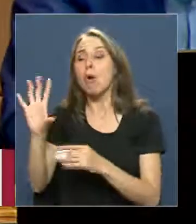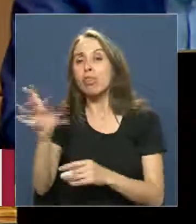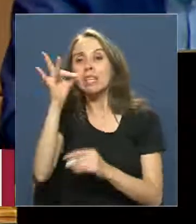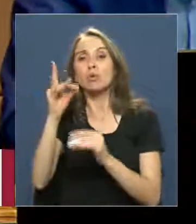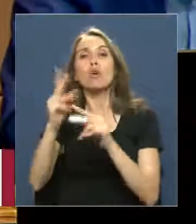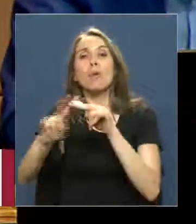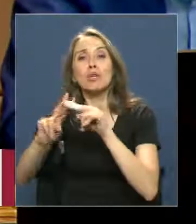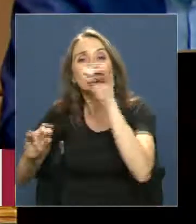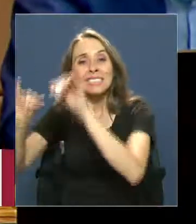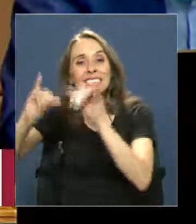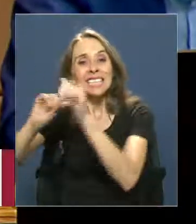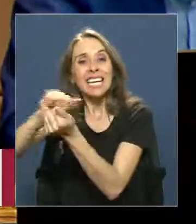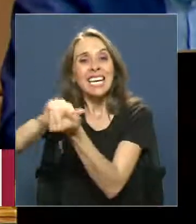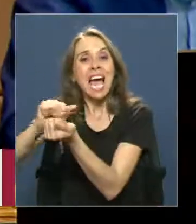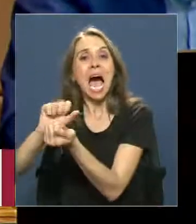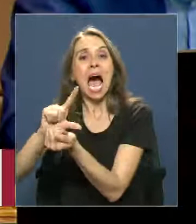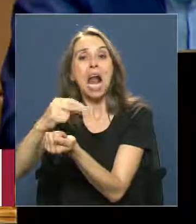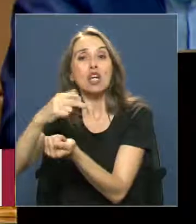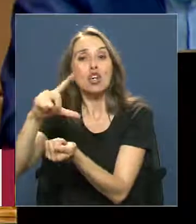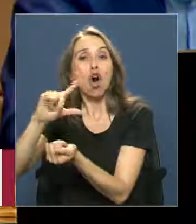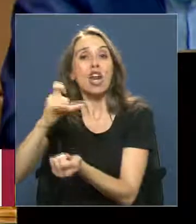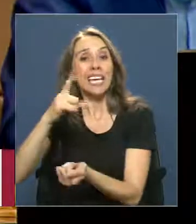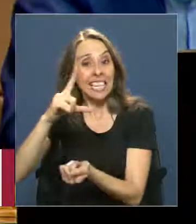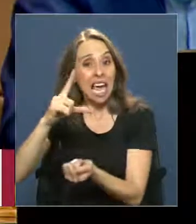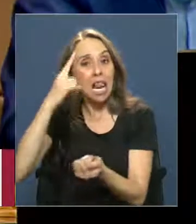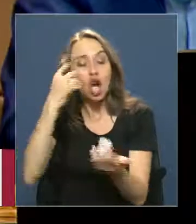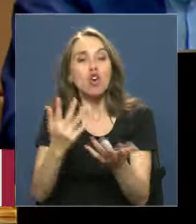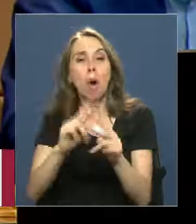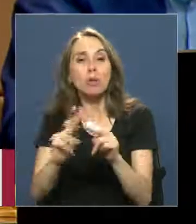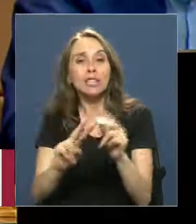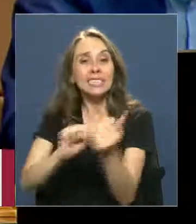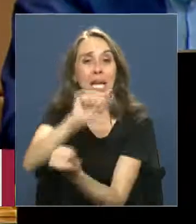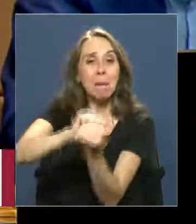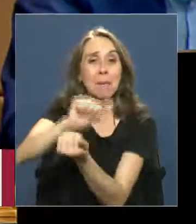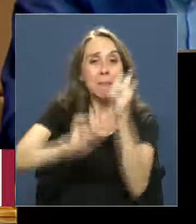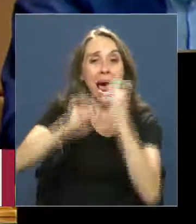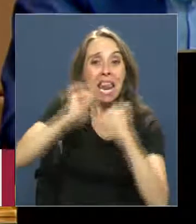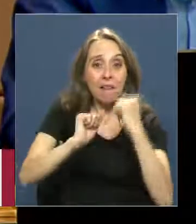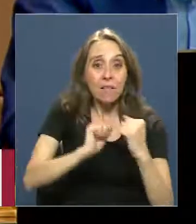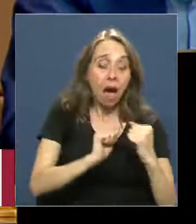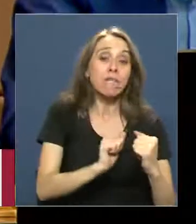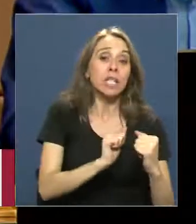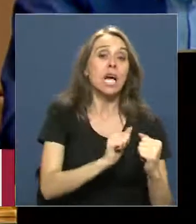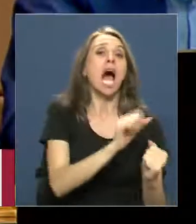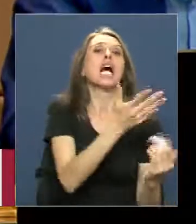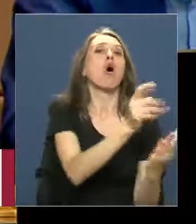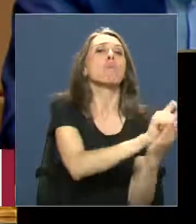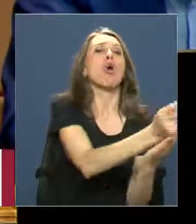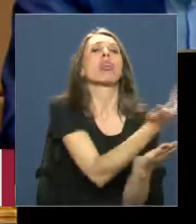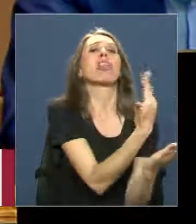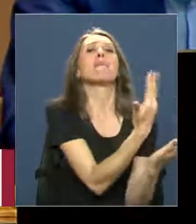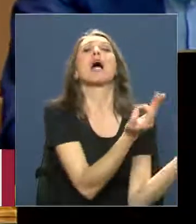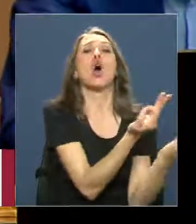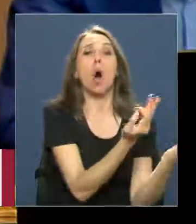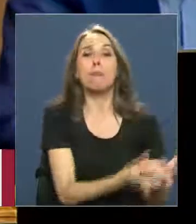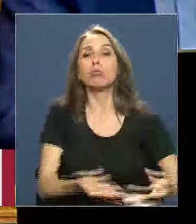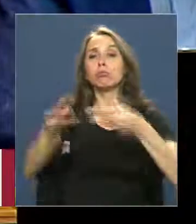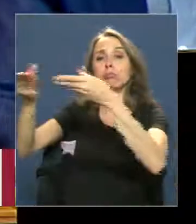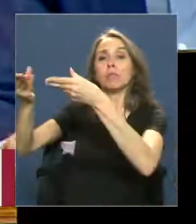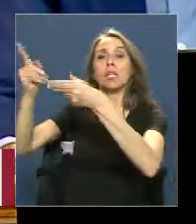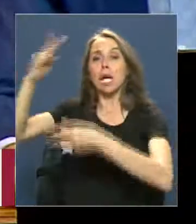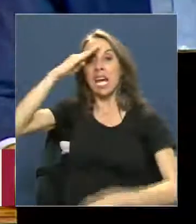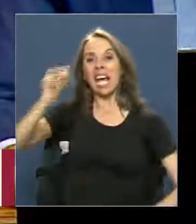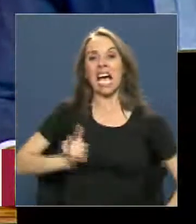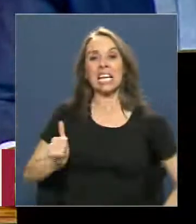fabricar nuestro ejército, los militares. Así lo han hecho en Argentina y creo que sería necesario a lo mejor tomar esa fórmula,